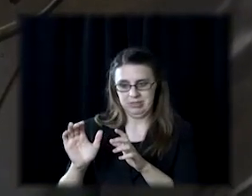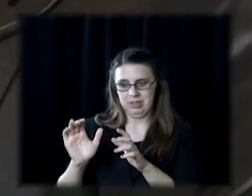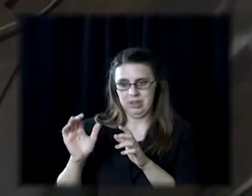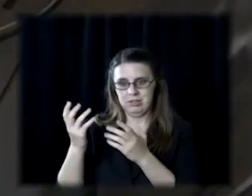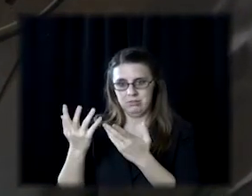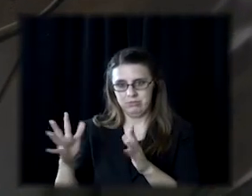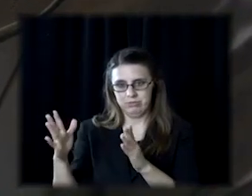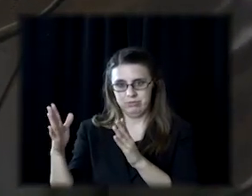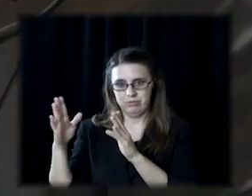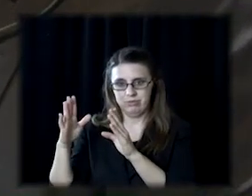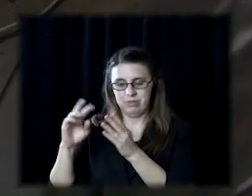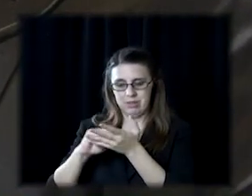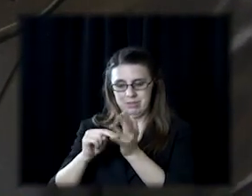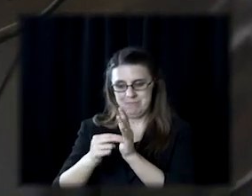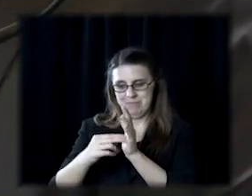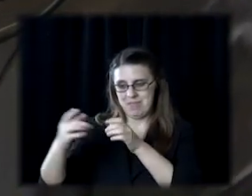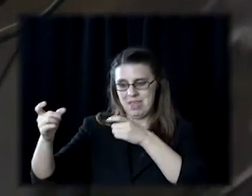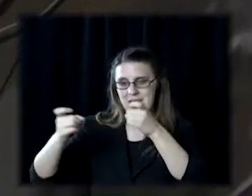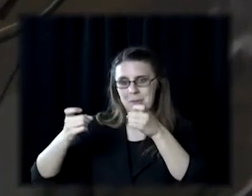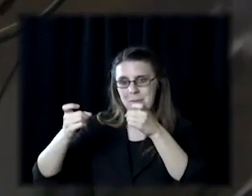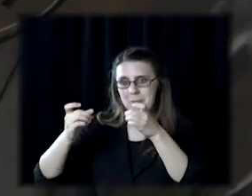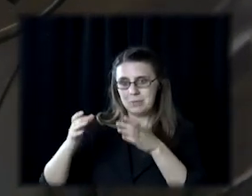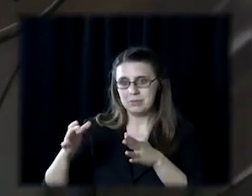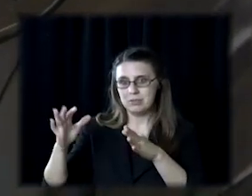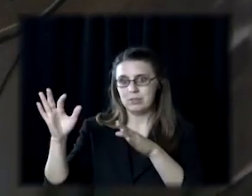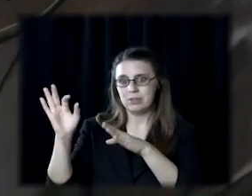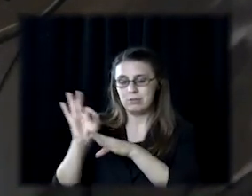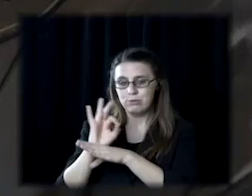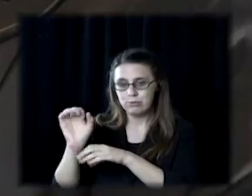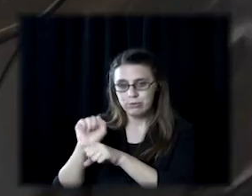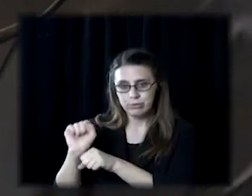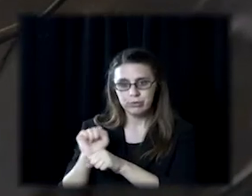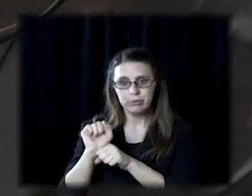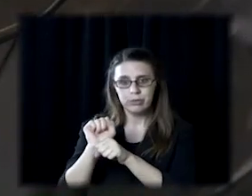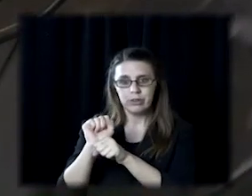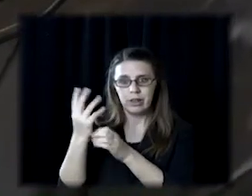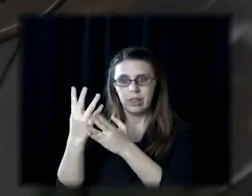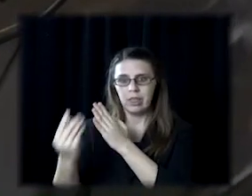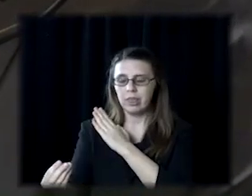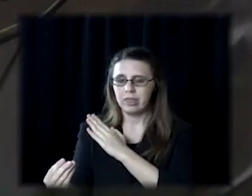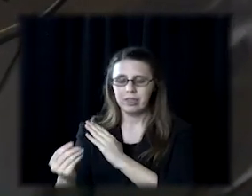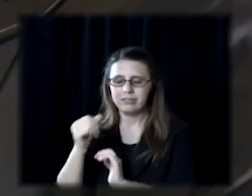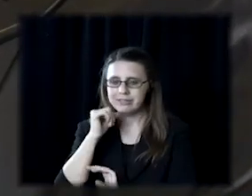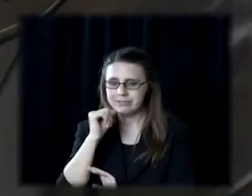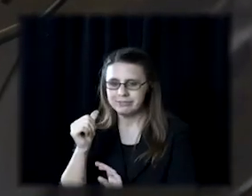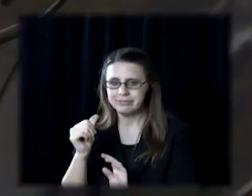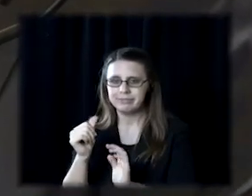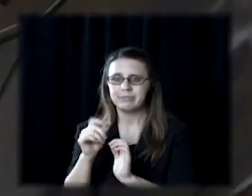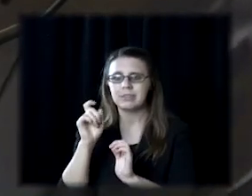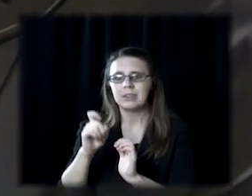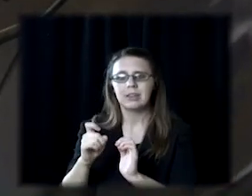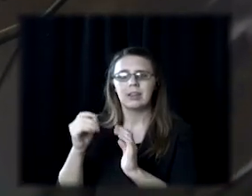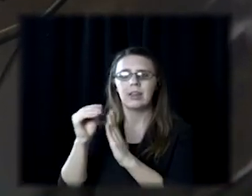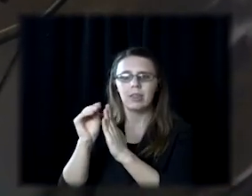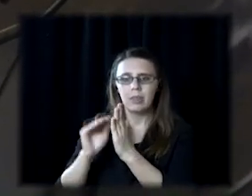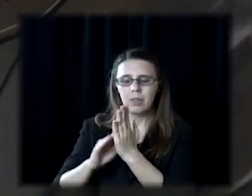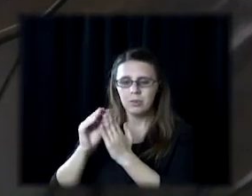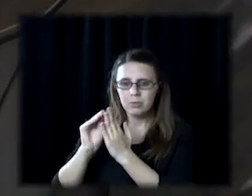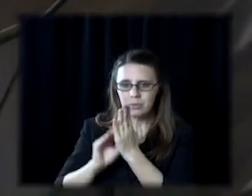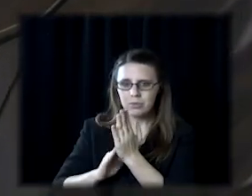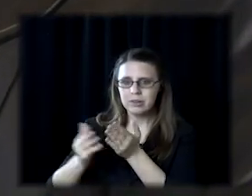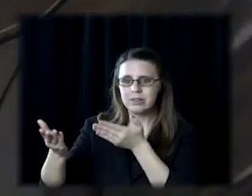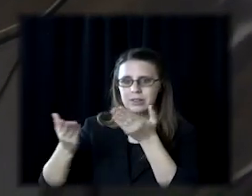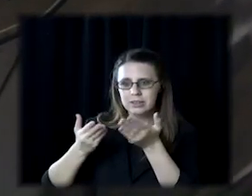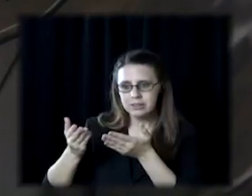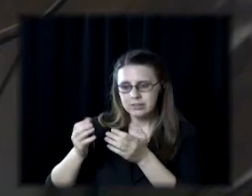funciones administrativas de la agencia desaparecen. O sea, hay que mantener los récords de servicio